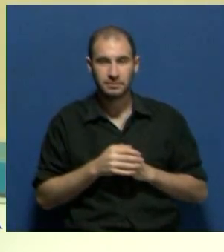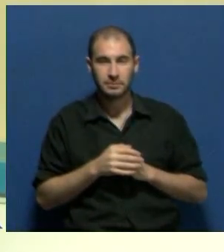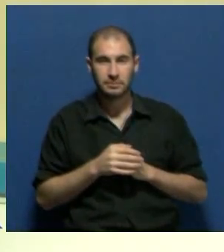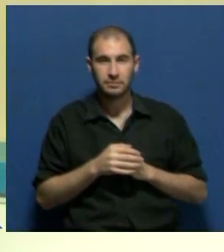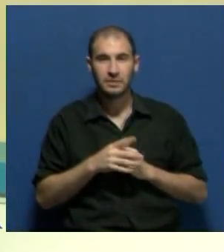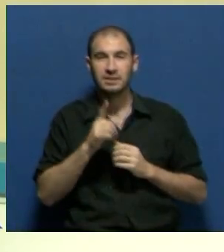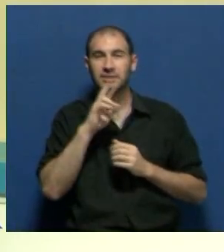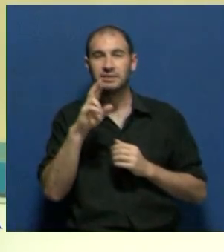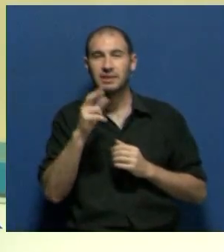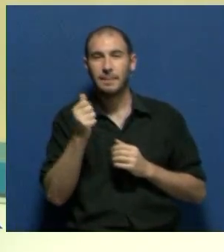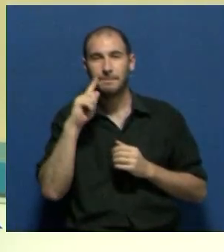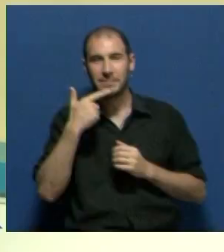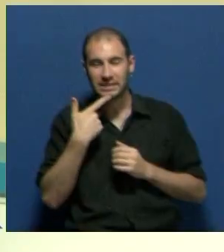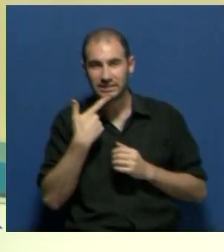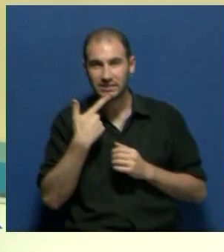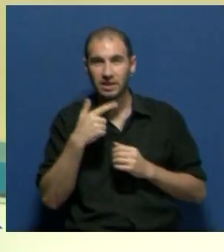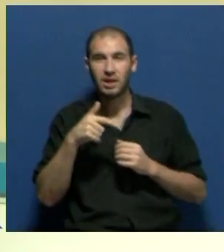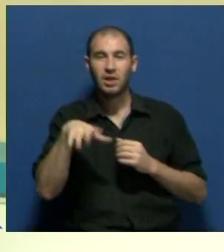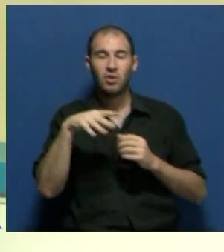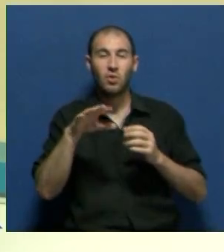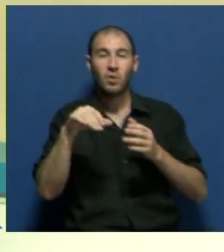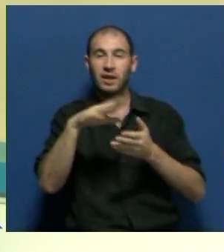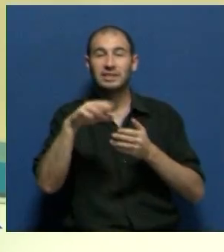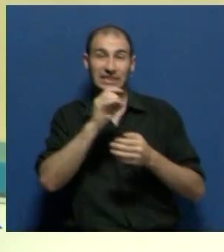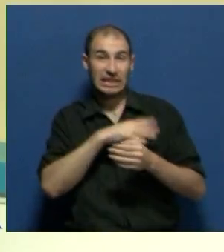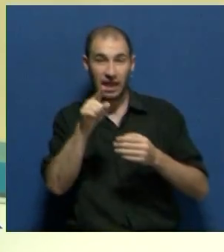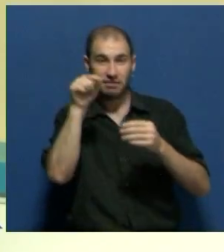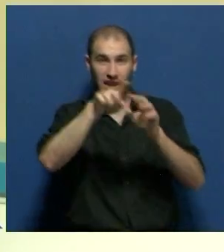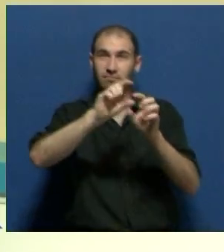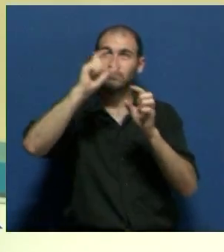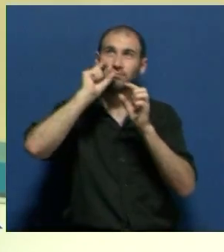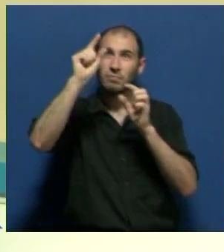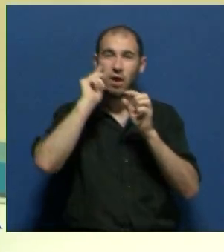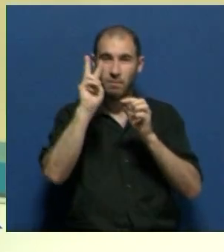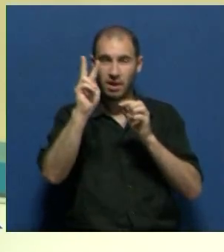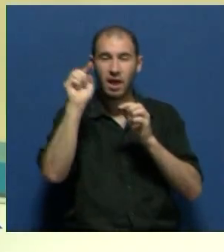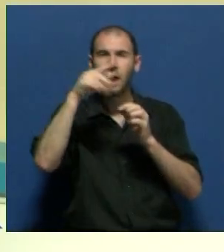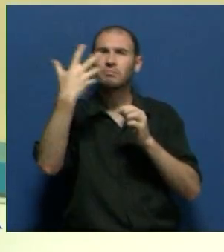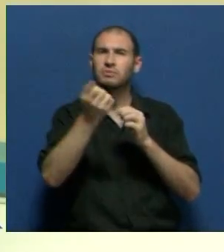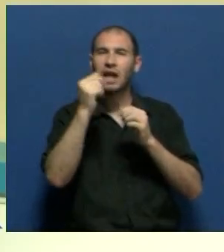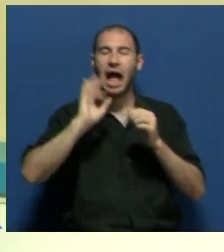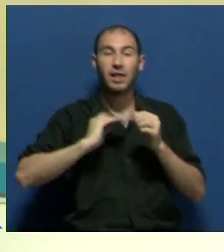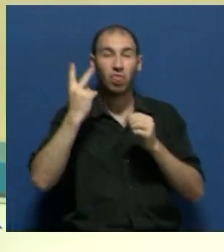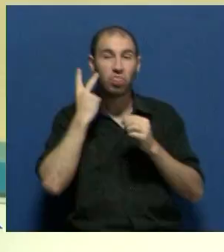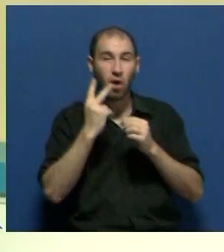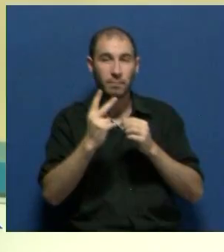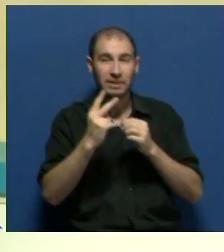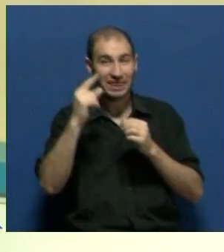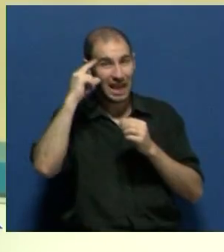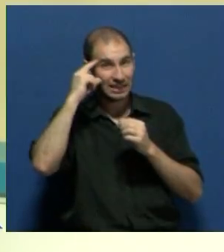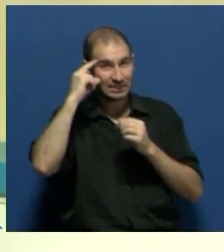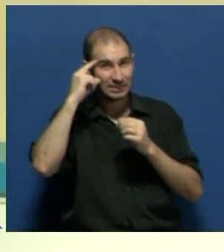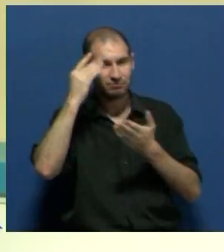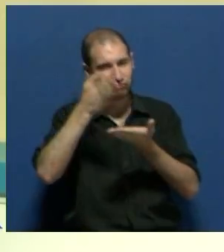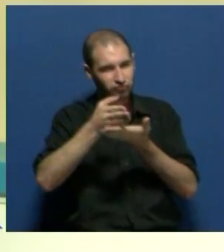de TRAPPIST, que se encuentra en el Observatorio de la Silla de Chile, acá nomás, pudieron observar en el año 2010, para